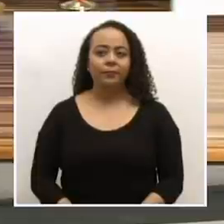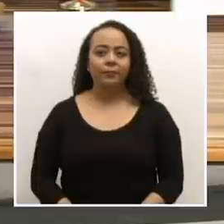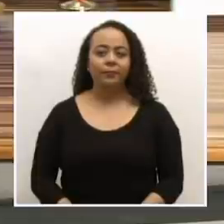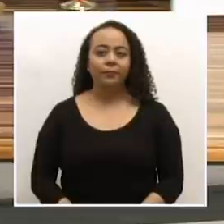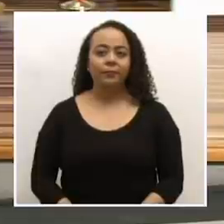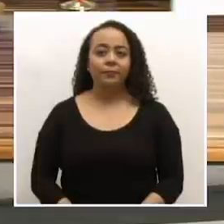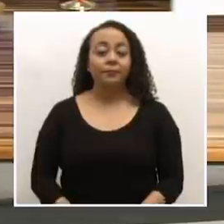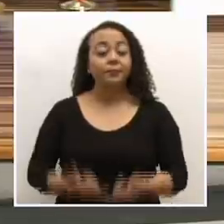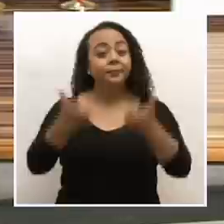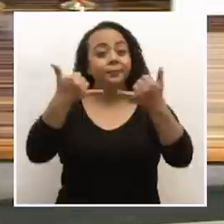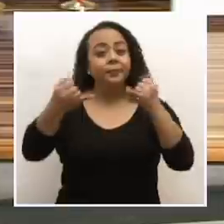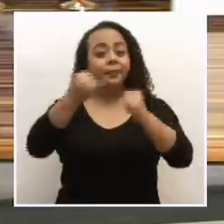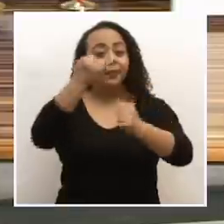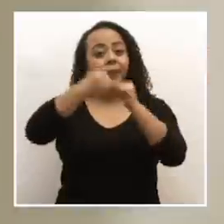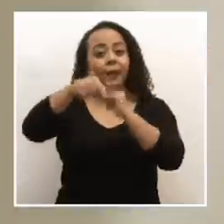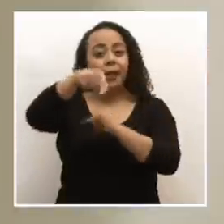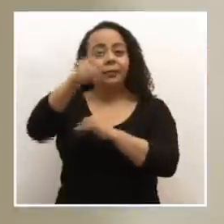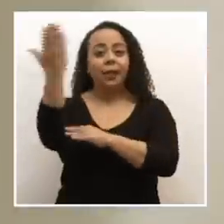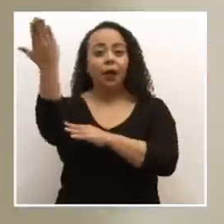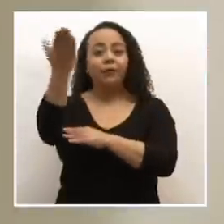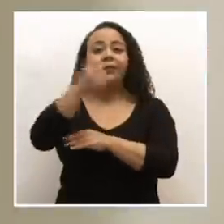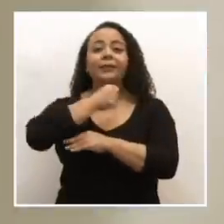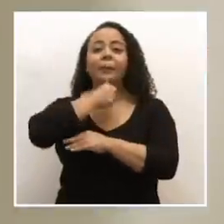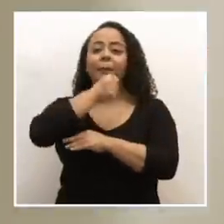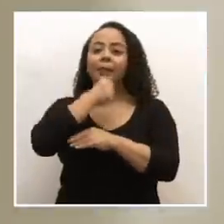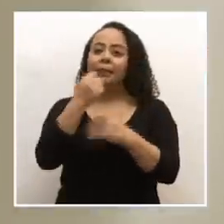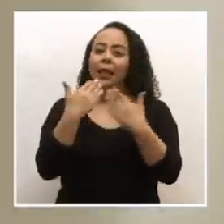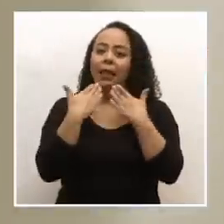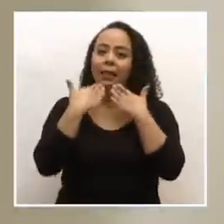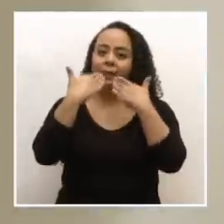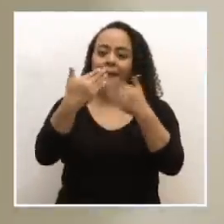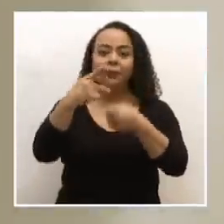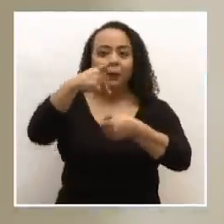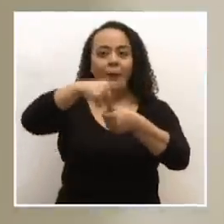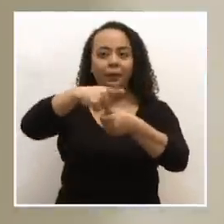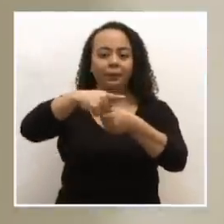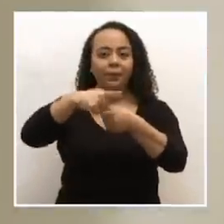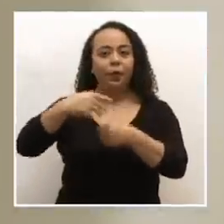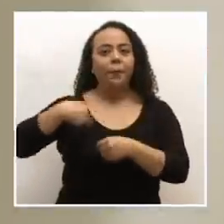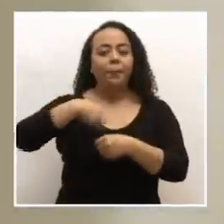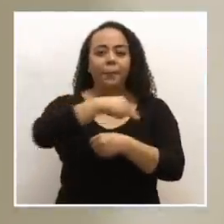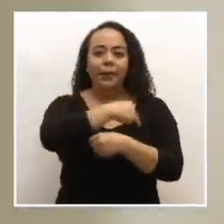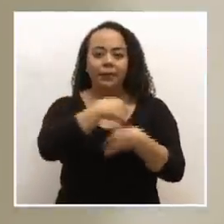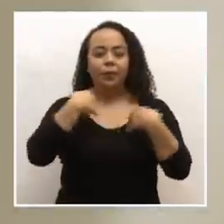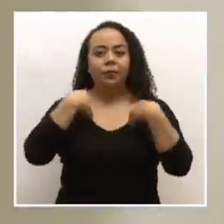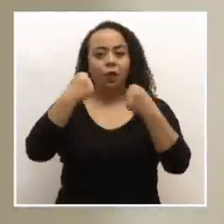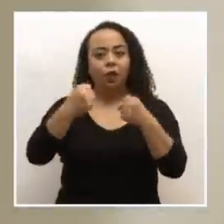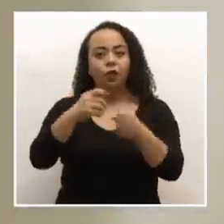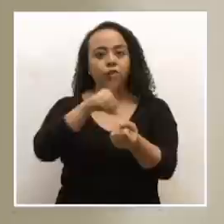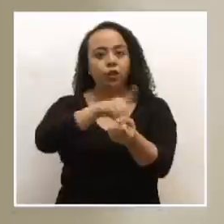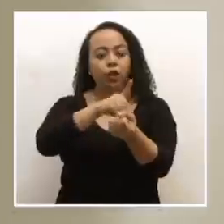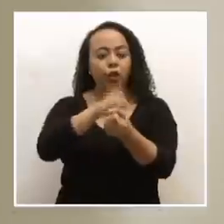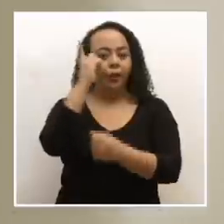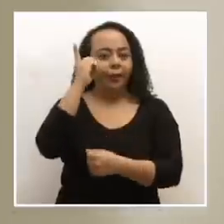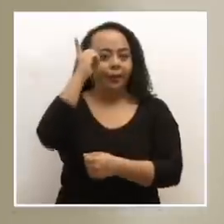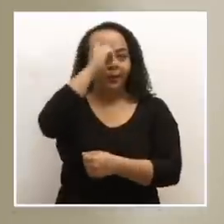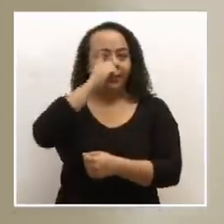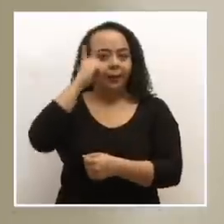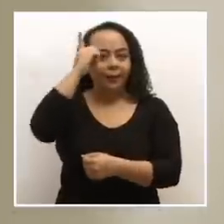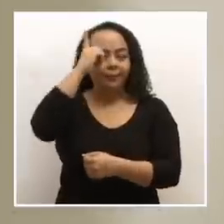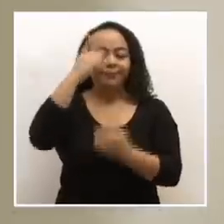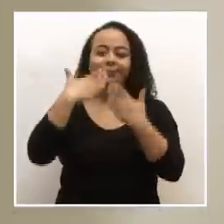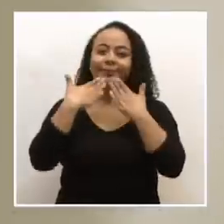Damos por concluida esta conferencia de prensa. Agradecemos la participación del ministro de Salud, el doctor Daniel Salas.